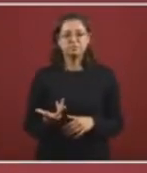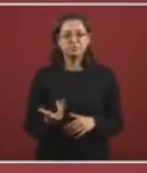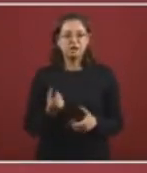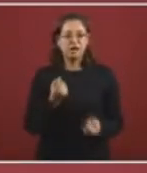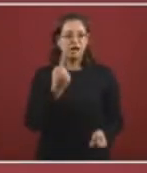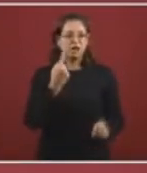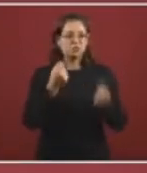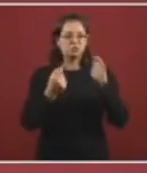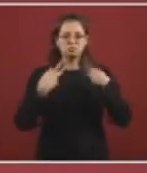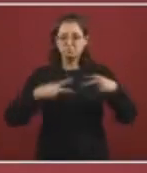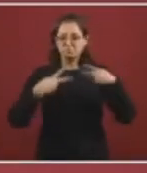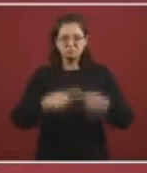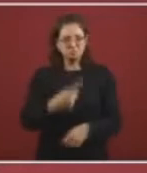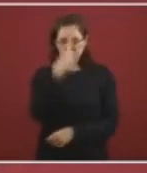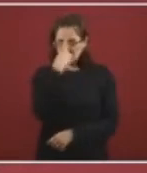ciertos sectores